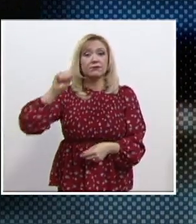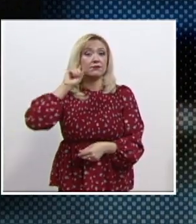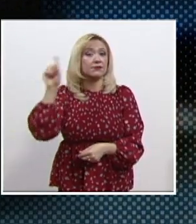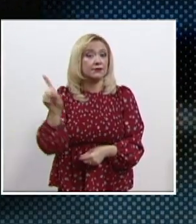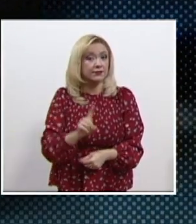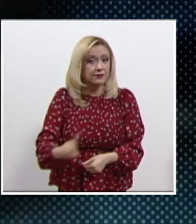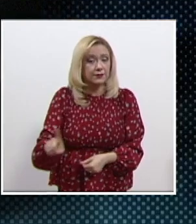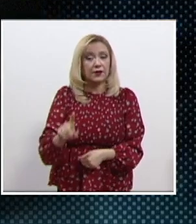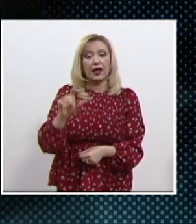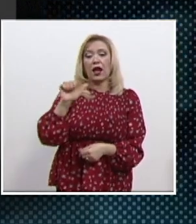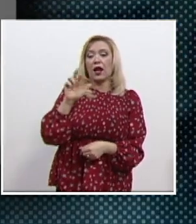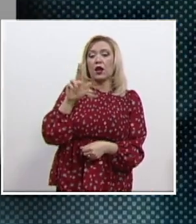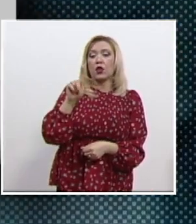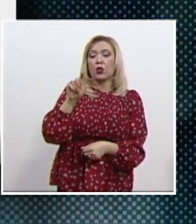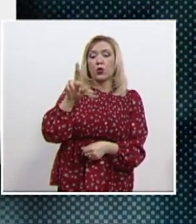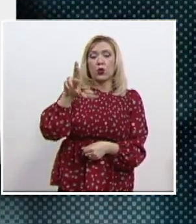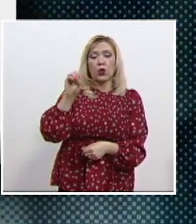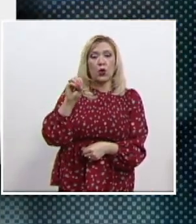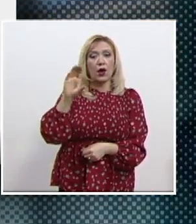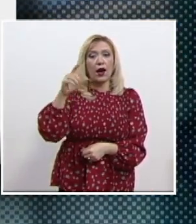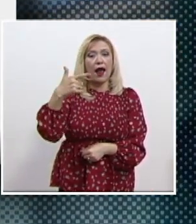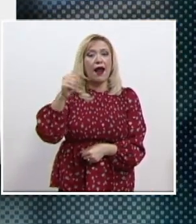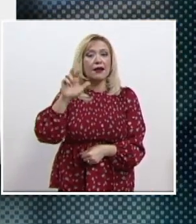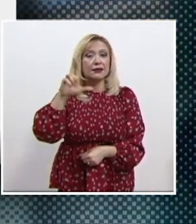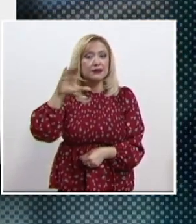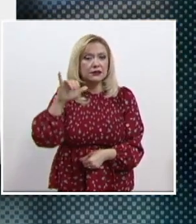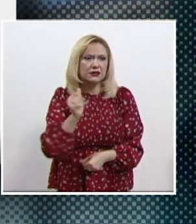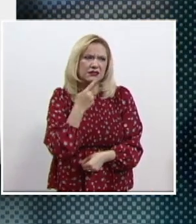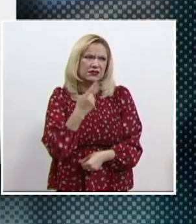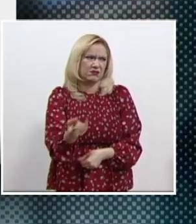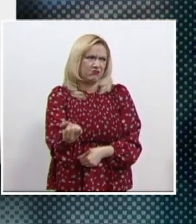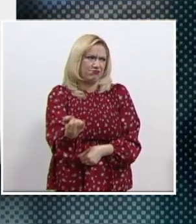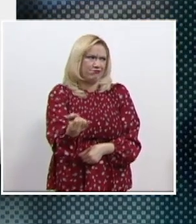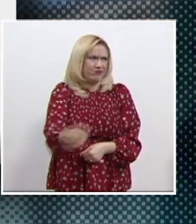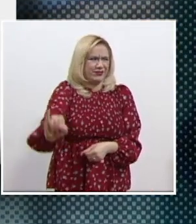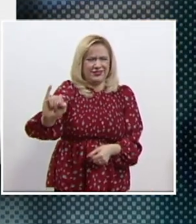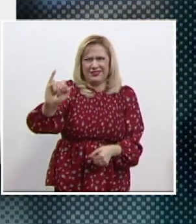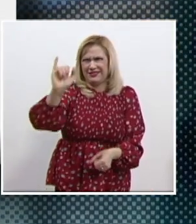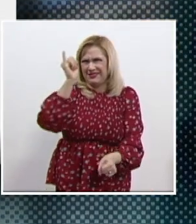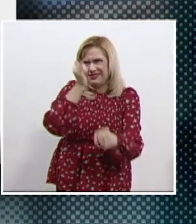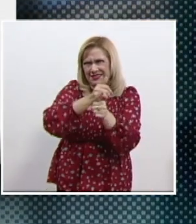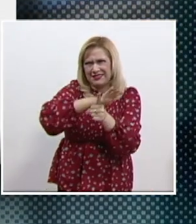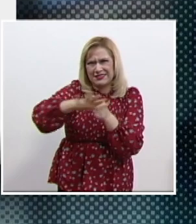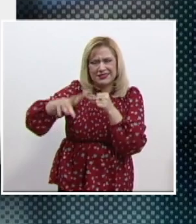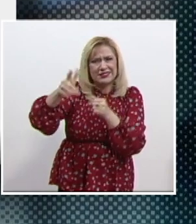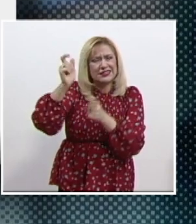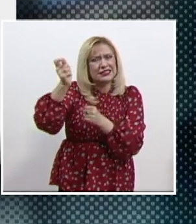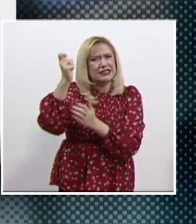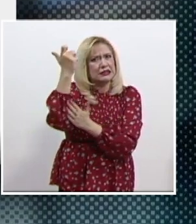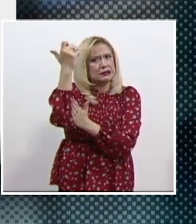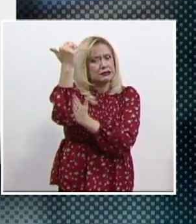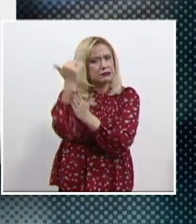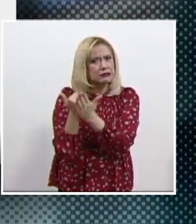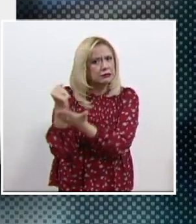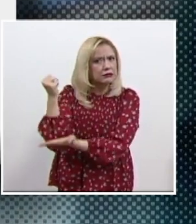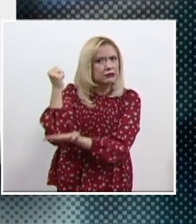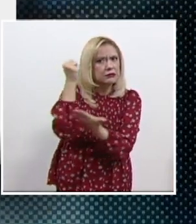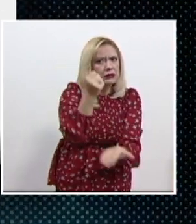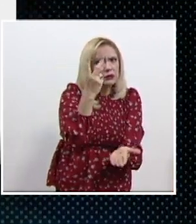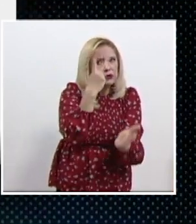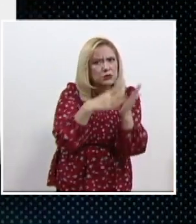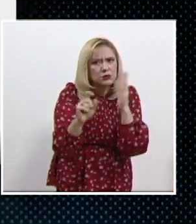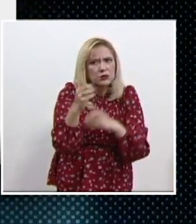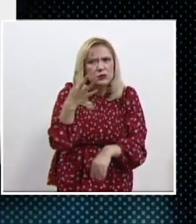Zacatecas, Arturo Nale García, indicó que es ilógica e inexplicable la reducción al Poder Judicial para